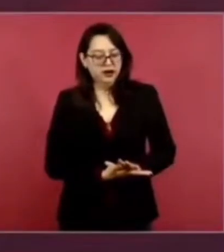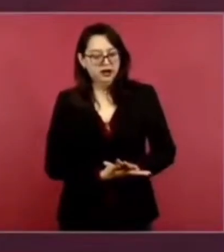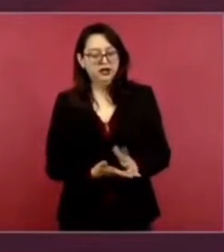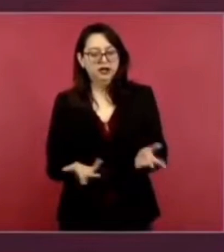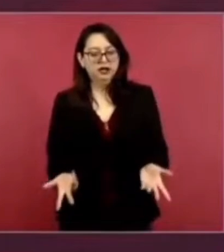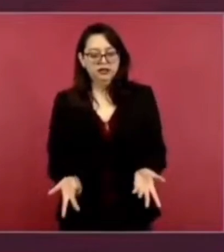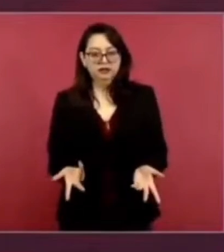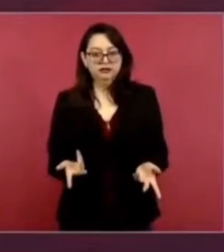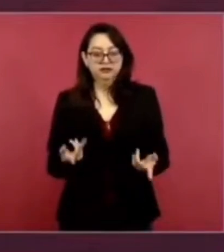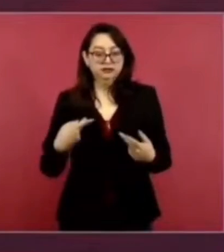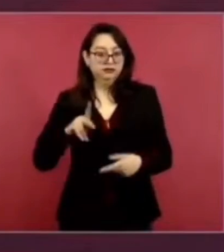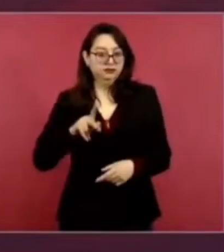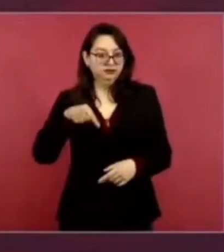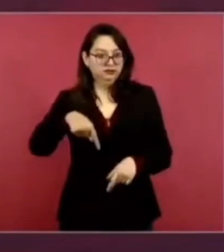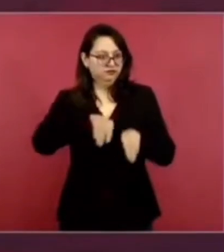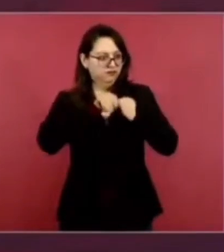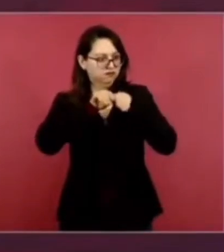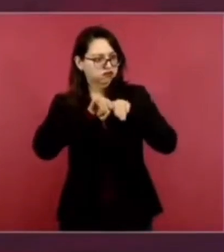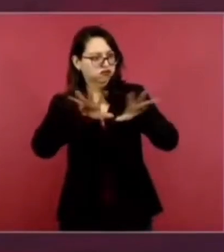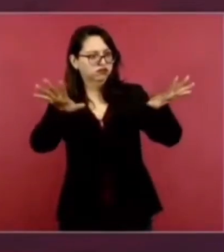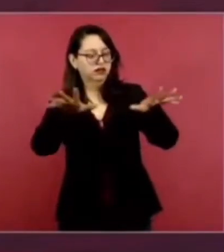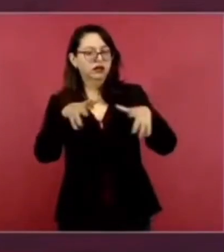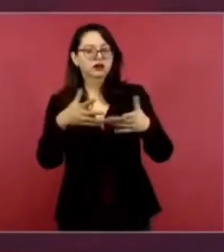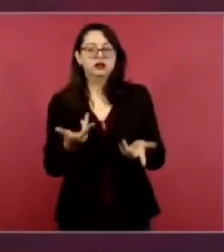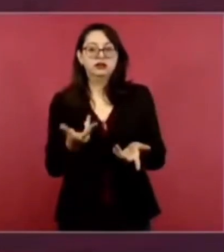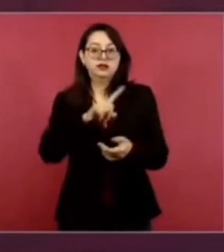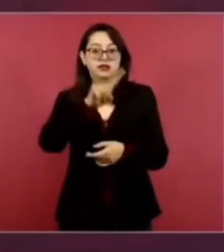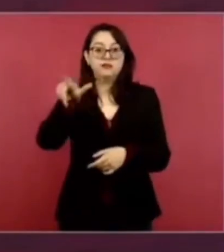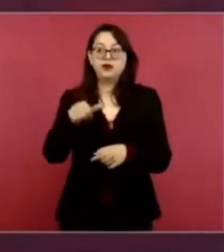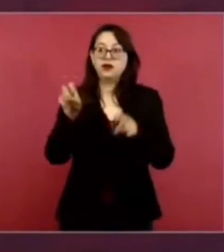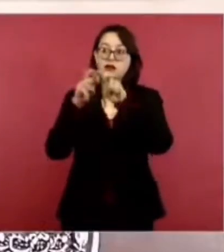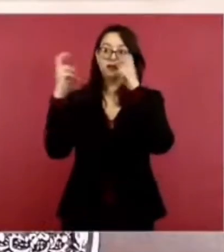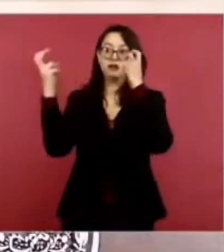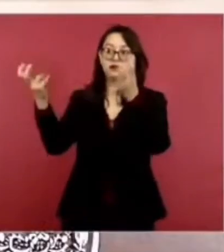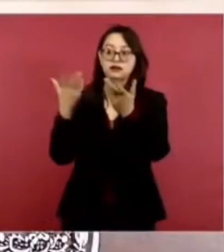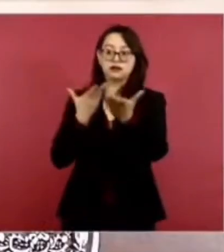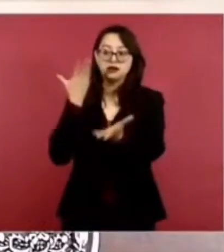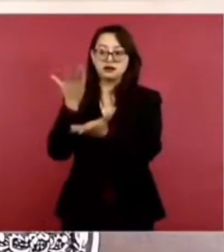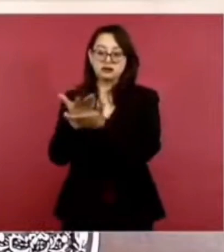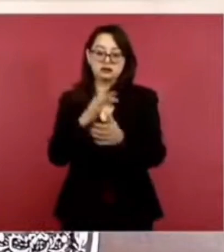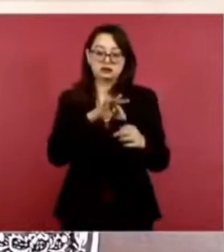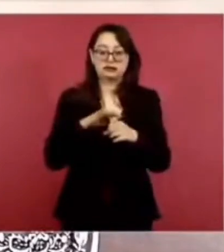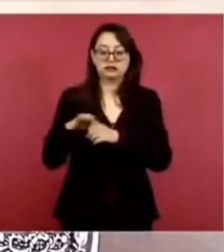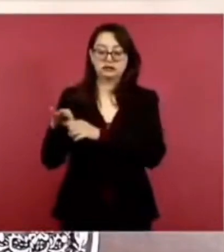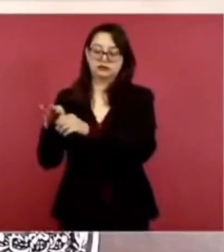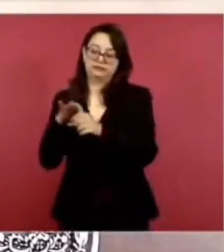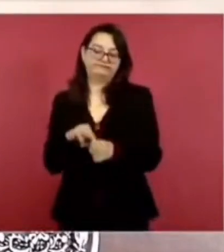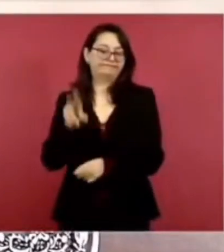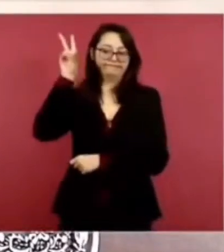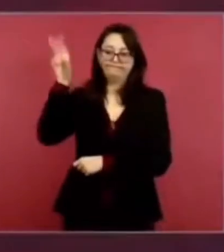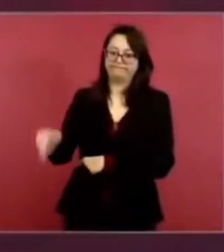legal de parte de nosotros. Él dice, no,